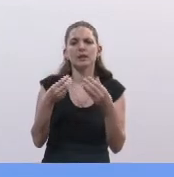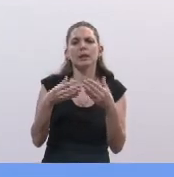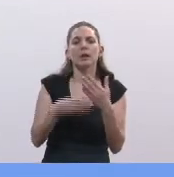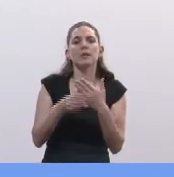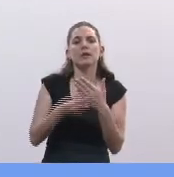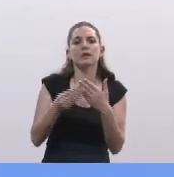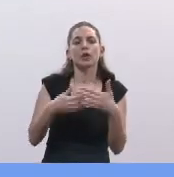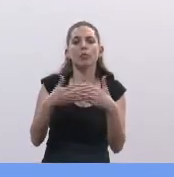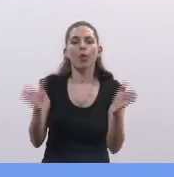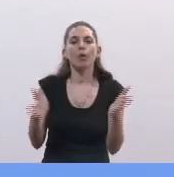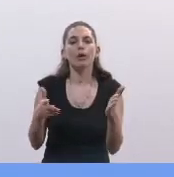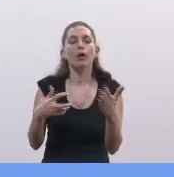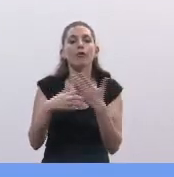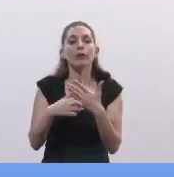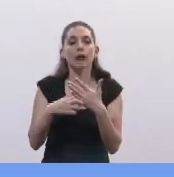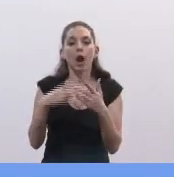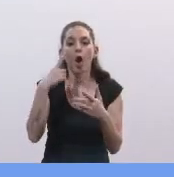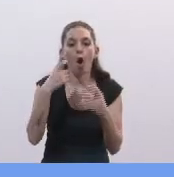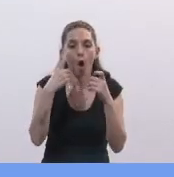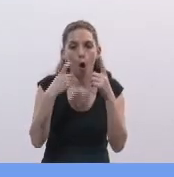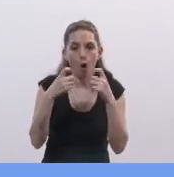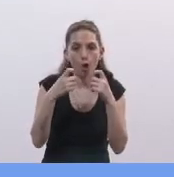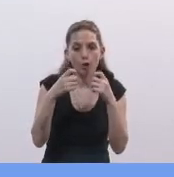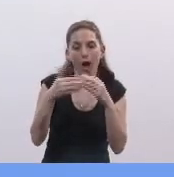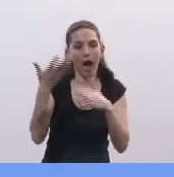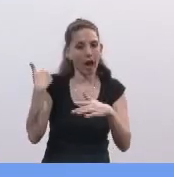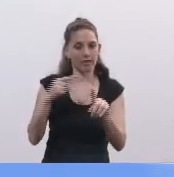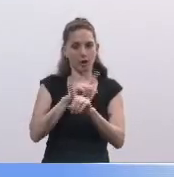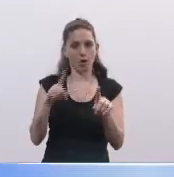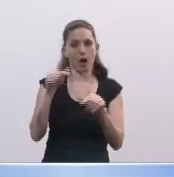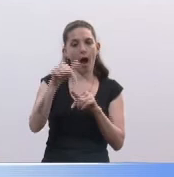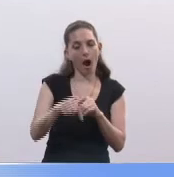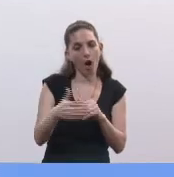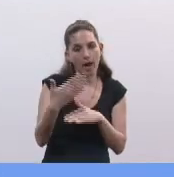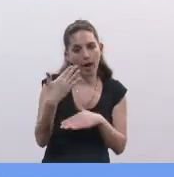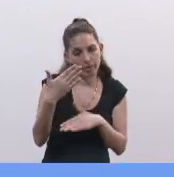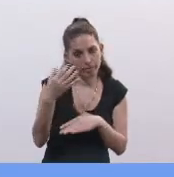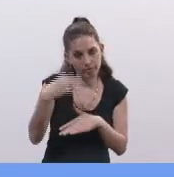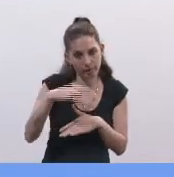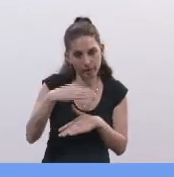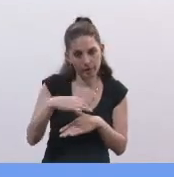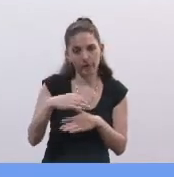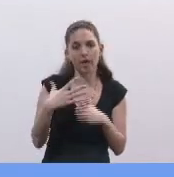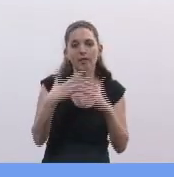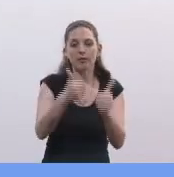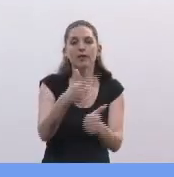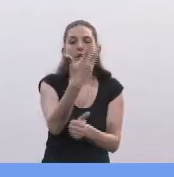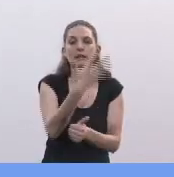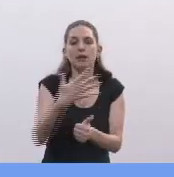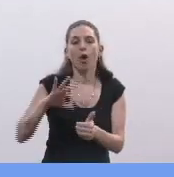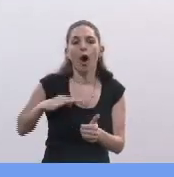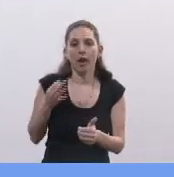Fiscal va a tener un control, como no lo ha tenido hasta ahora, por parte del Congreso de la Nación. Defiendo los 5 años.